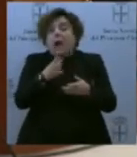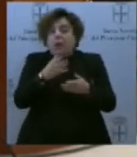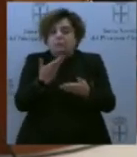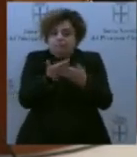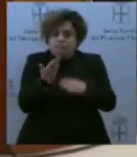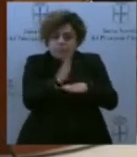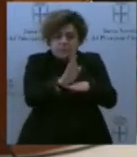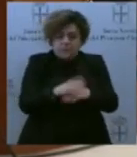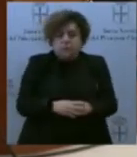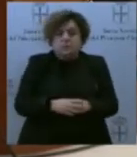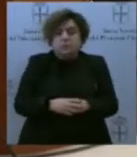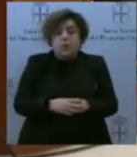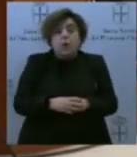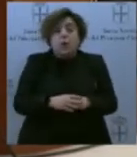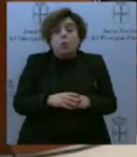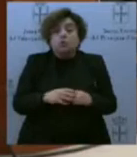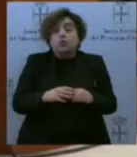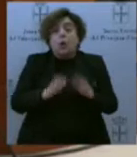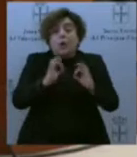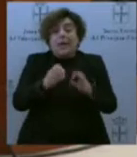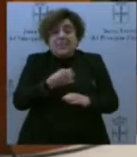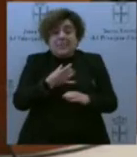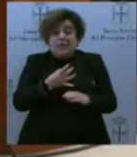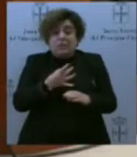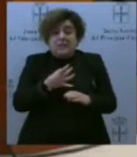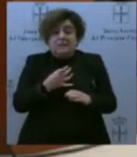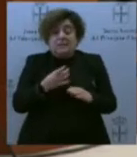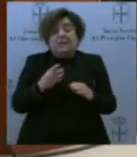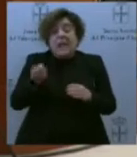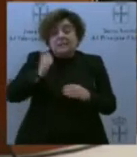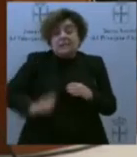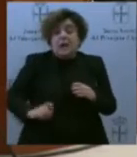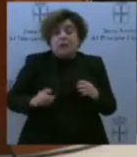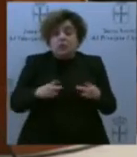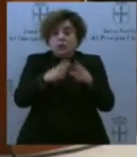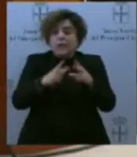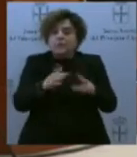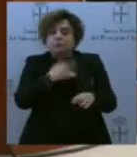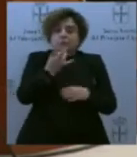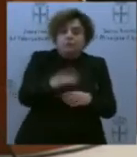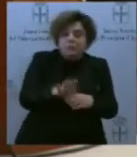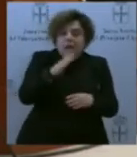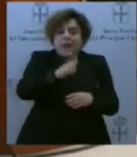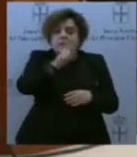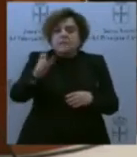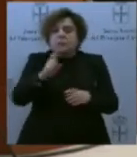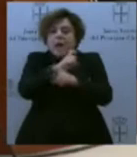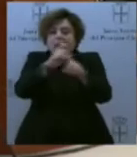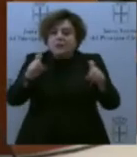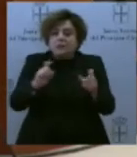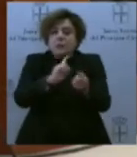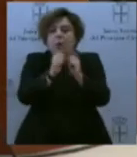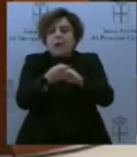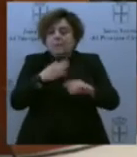salario social a todas las personas que notificaron correctamente los cambios en su situación. Actualizar en